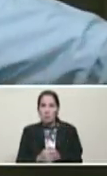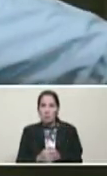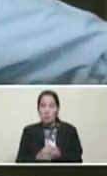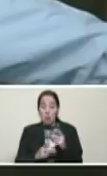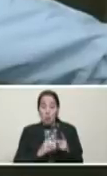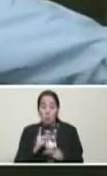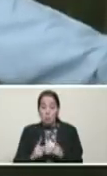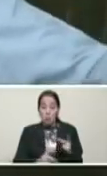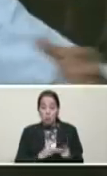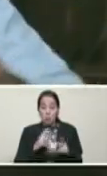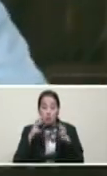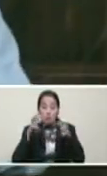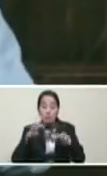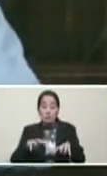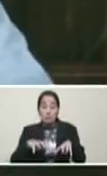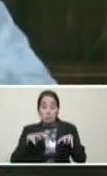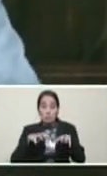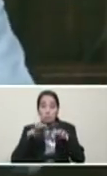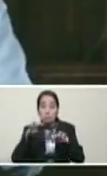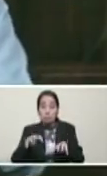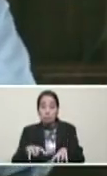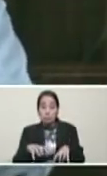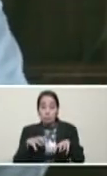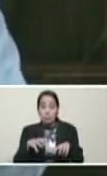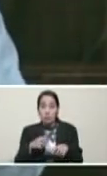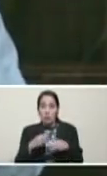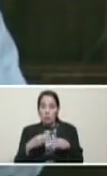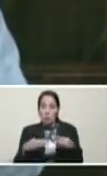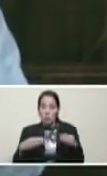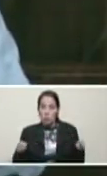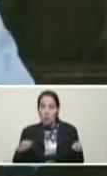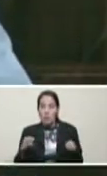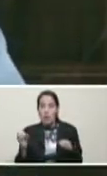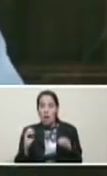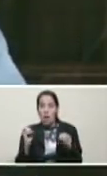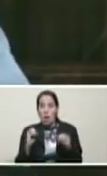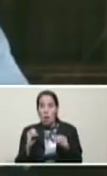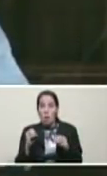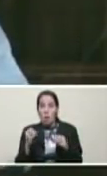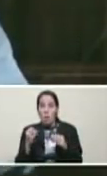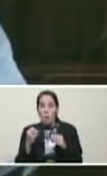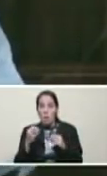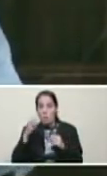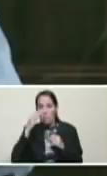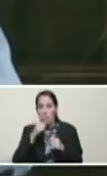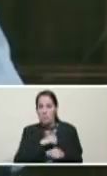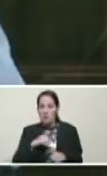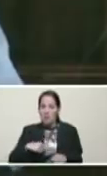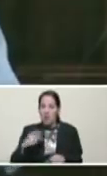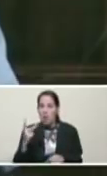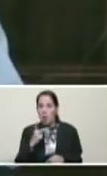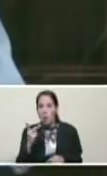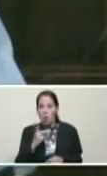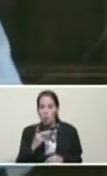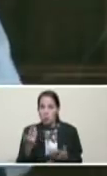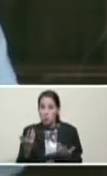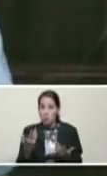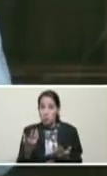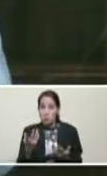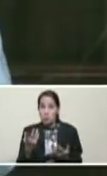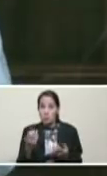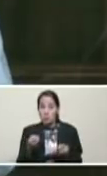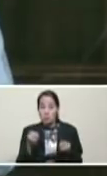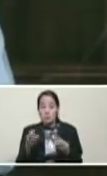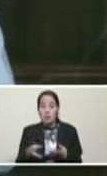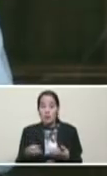productores las grandes extensiones públicas mixtas y privadas para las medianas extensiones